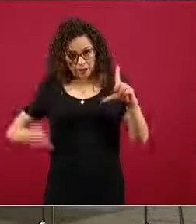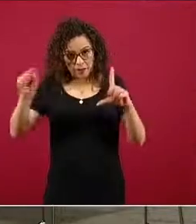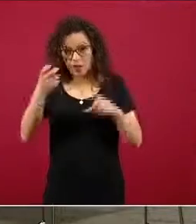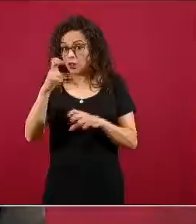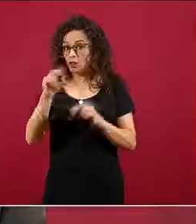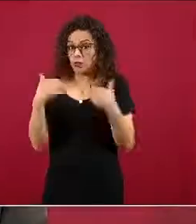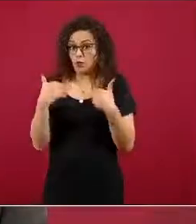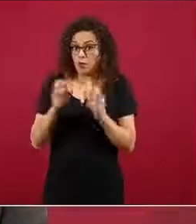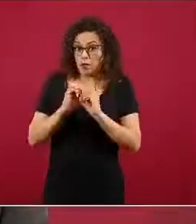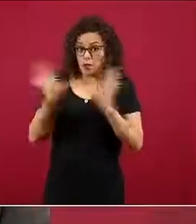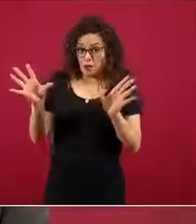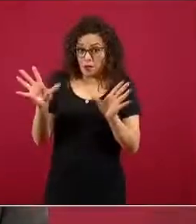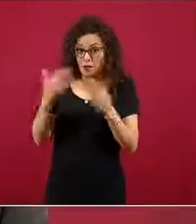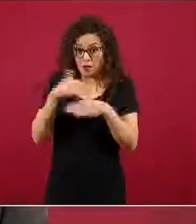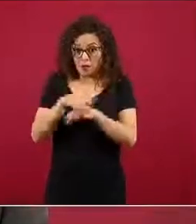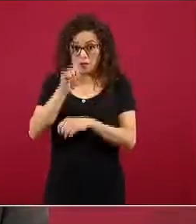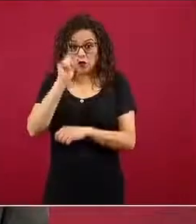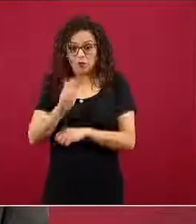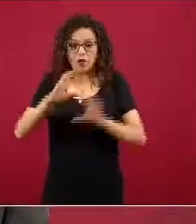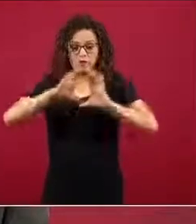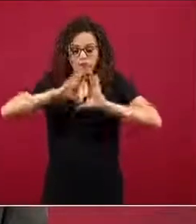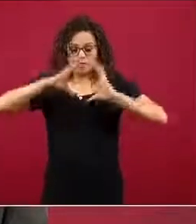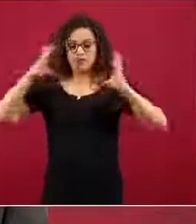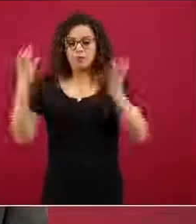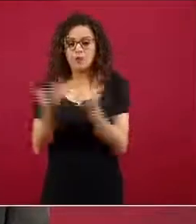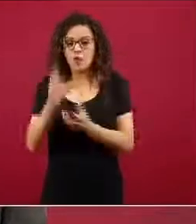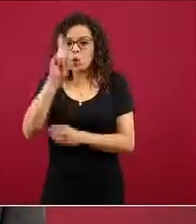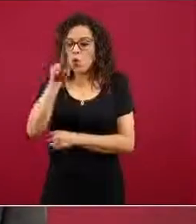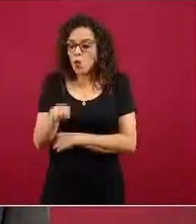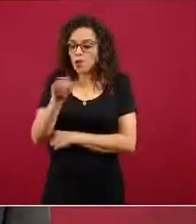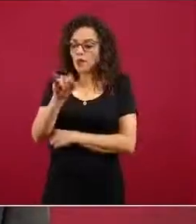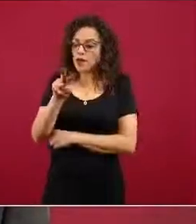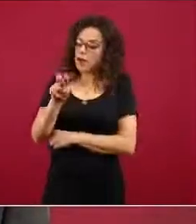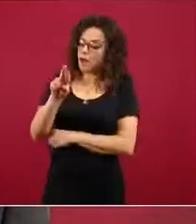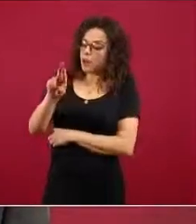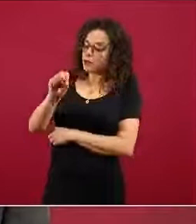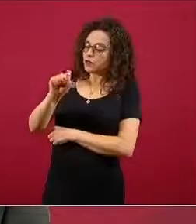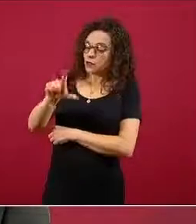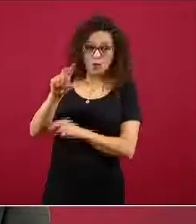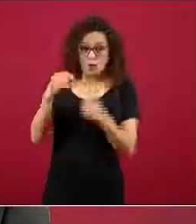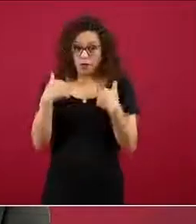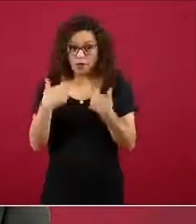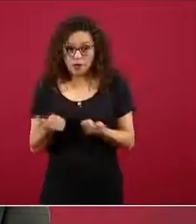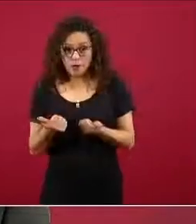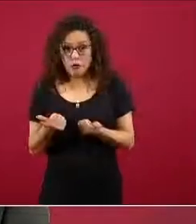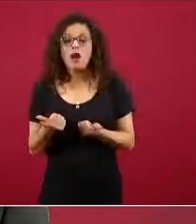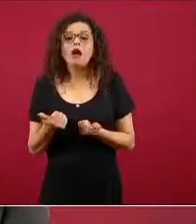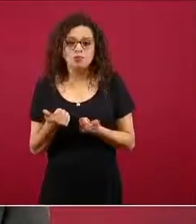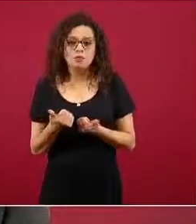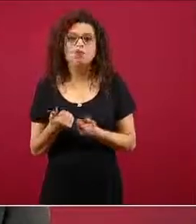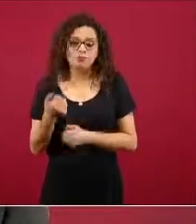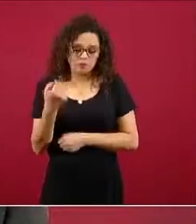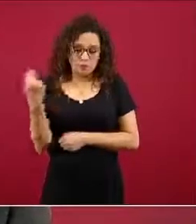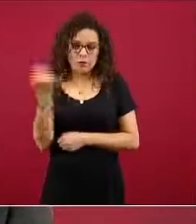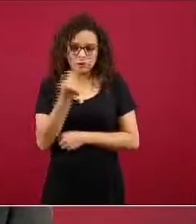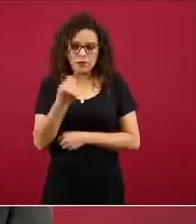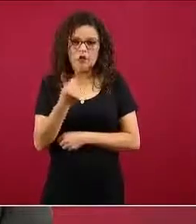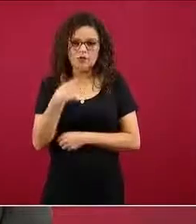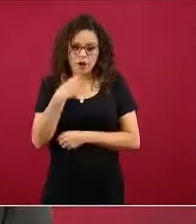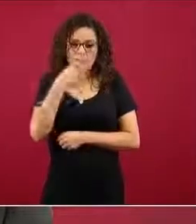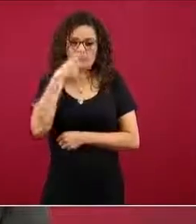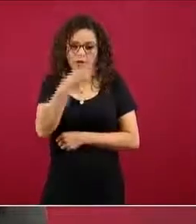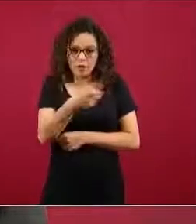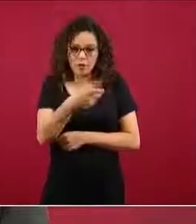de cobertura universal, pues creo que hay que insistir y le pedimos a la sociedad